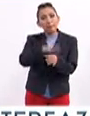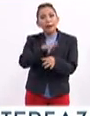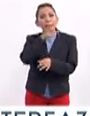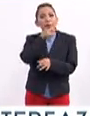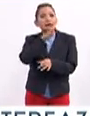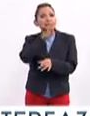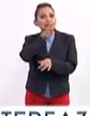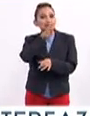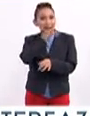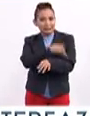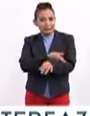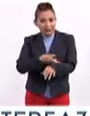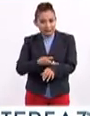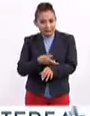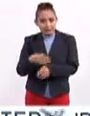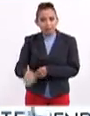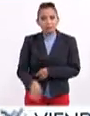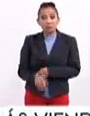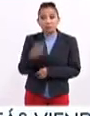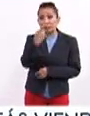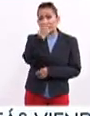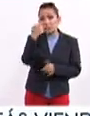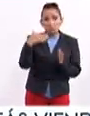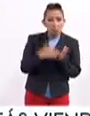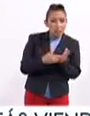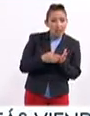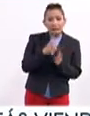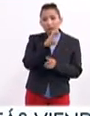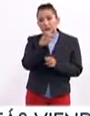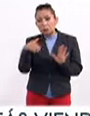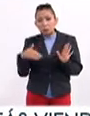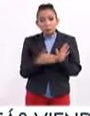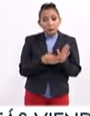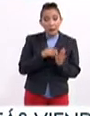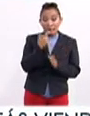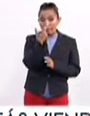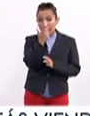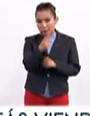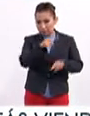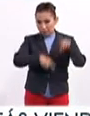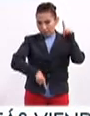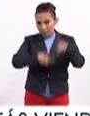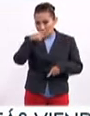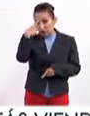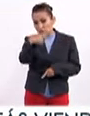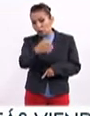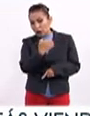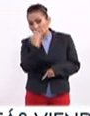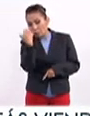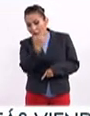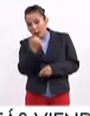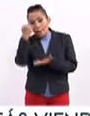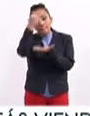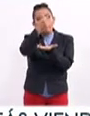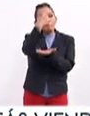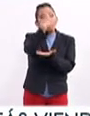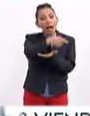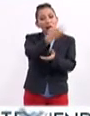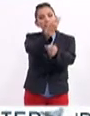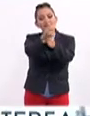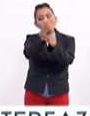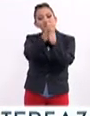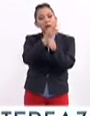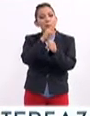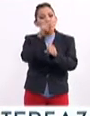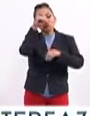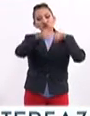y padres de familia. Entre 100,000 y hasta 300,000 pesos, dependiendo de la escuela, para que sean mejoradas